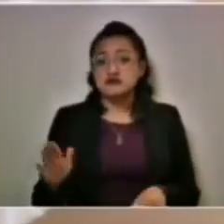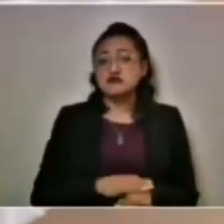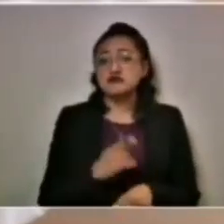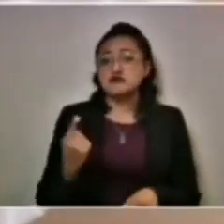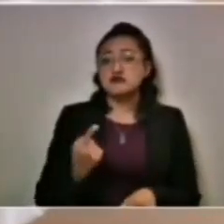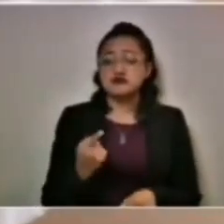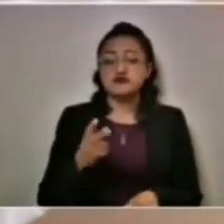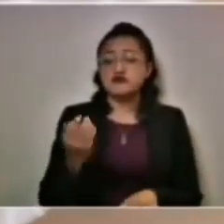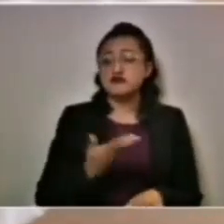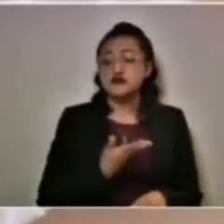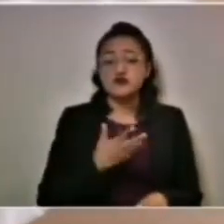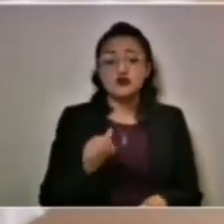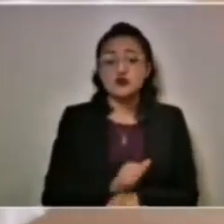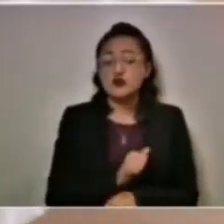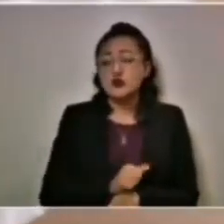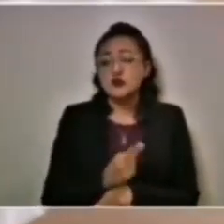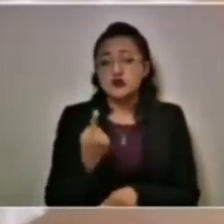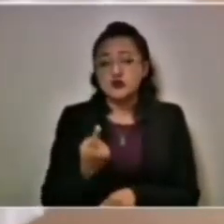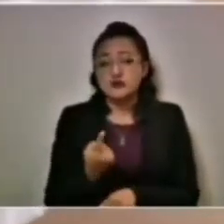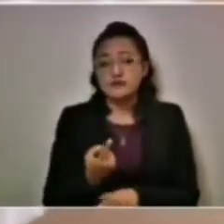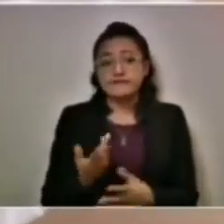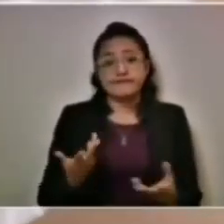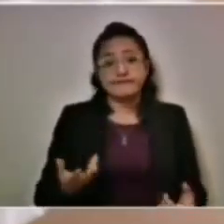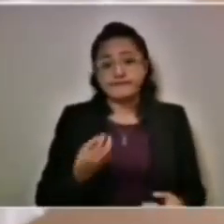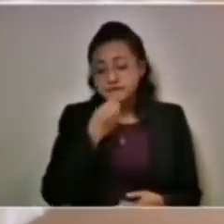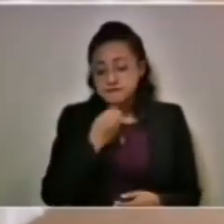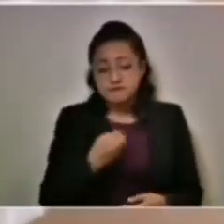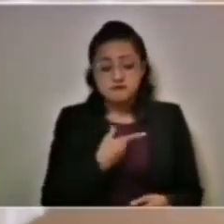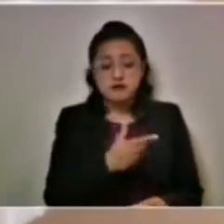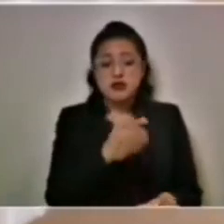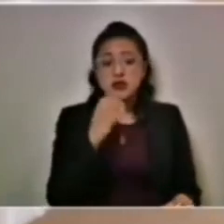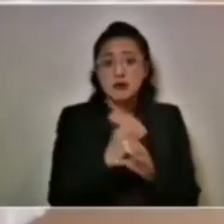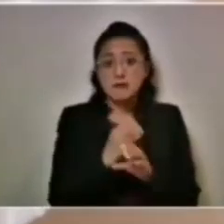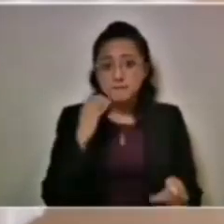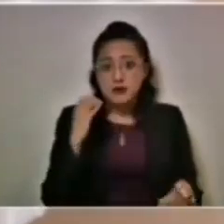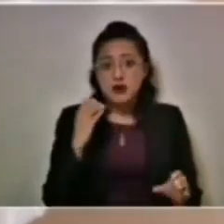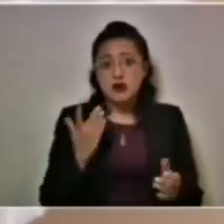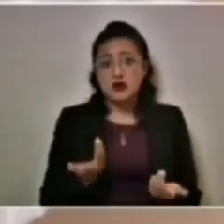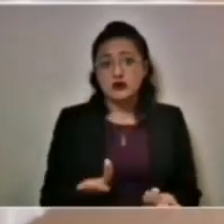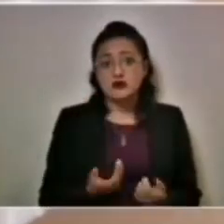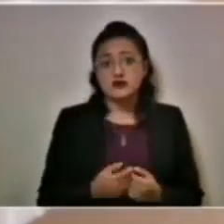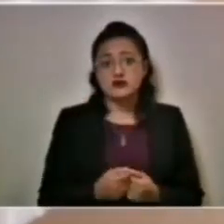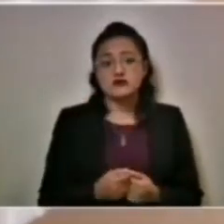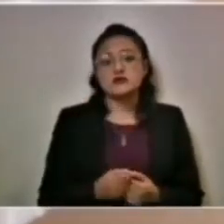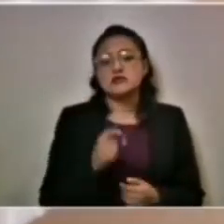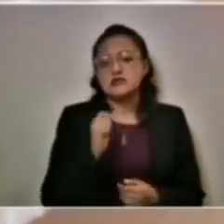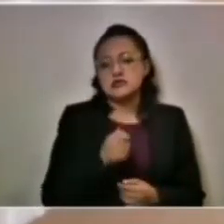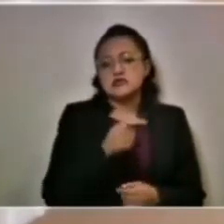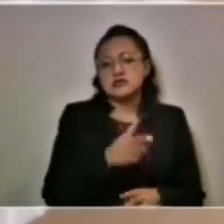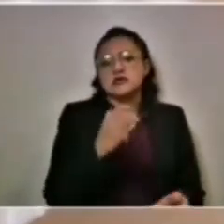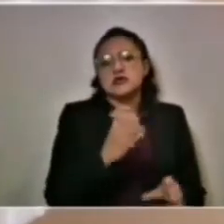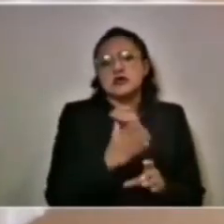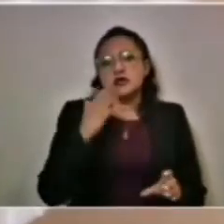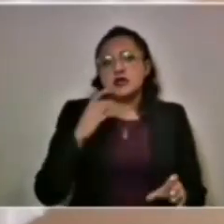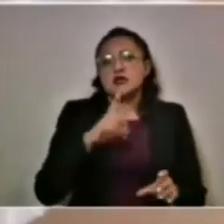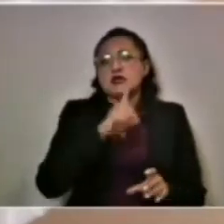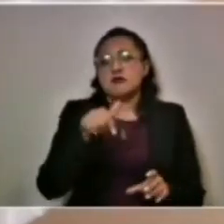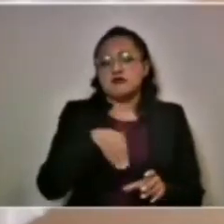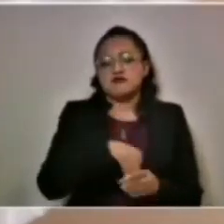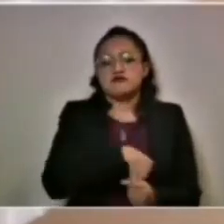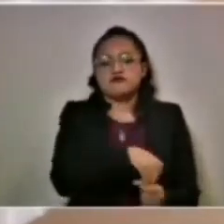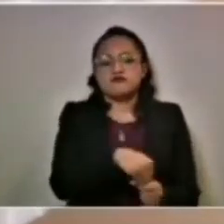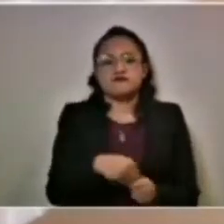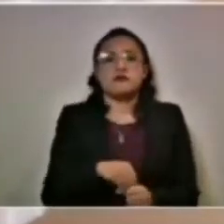porque solo tiene un coche, lo haga en transporte colectivo, y ese transporte colectivo